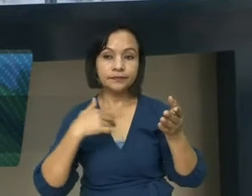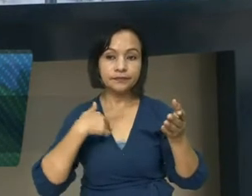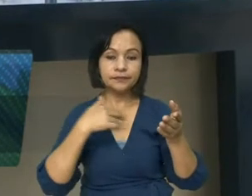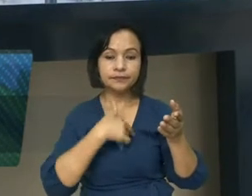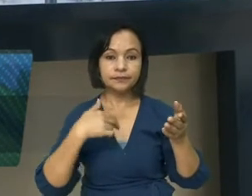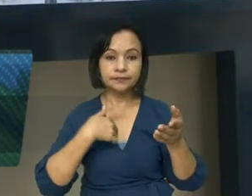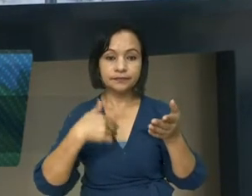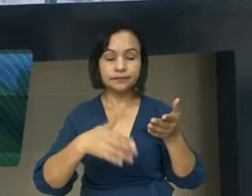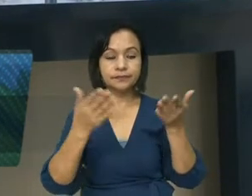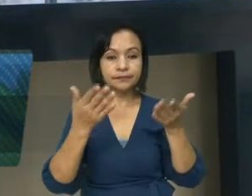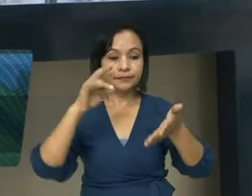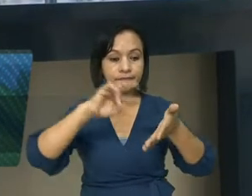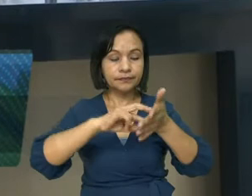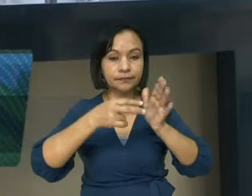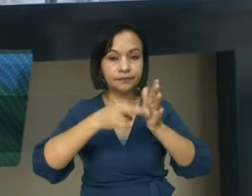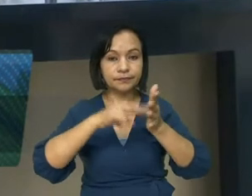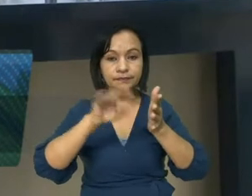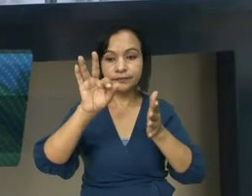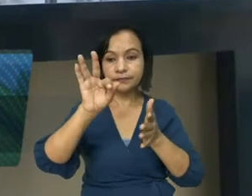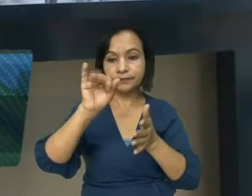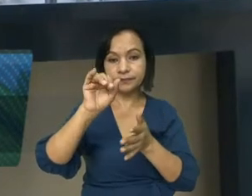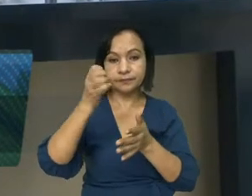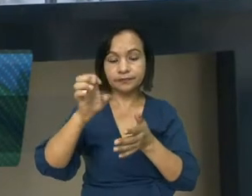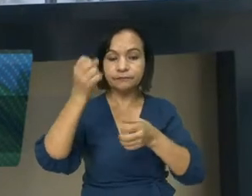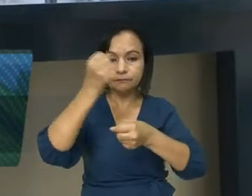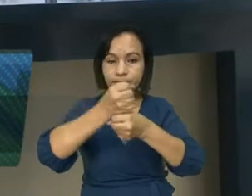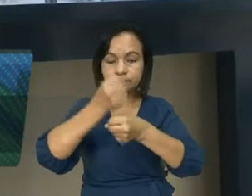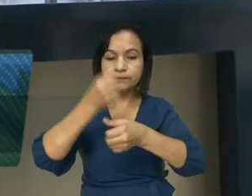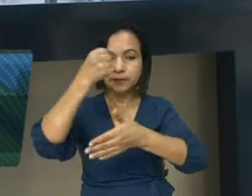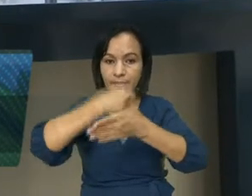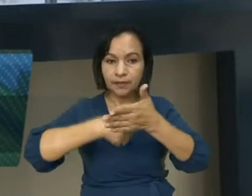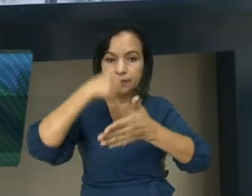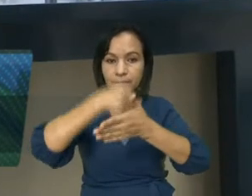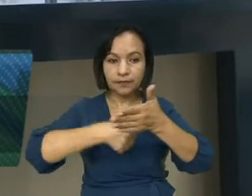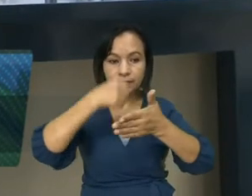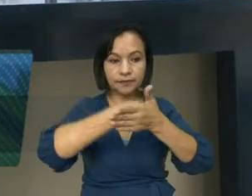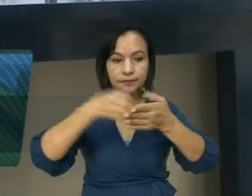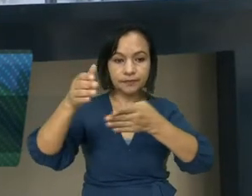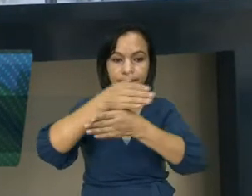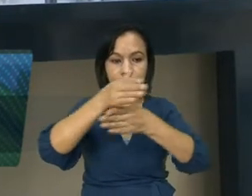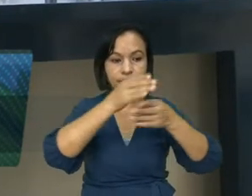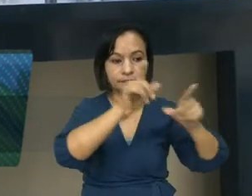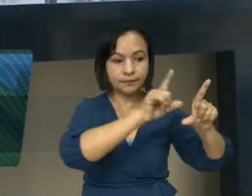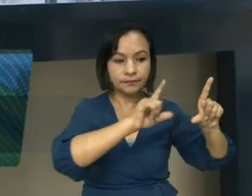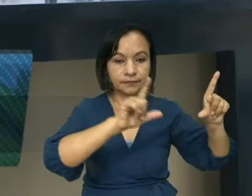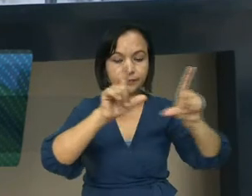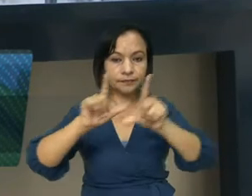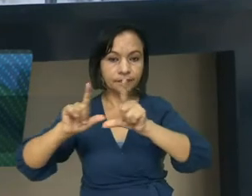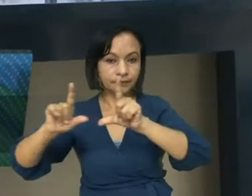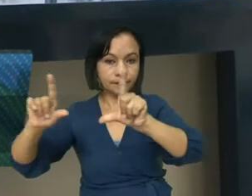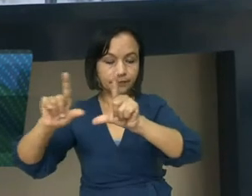que le interrumpa, en ese sentido sabemos que el FICE trabaja arduamente en las zonas rurales, en la zona,